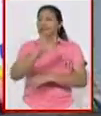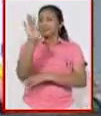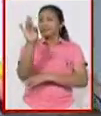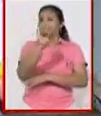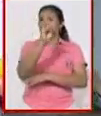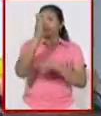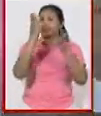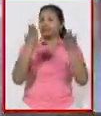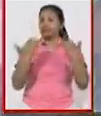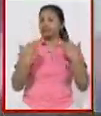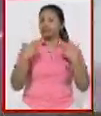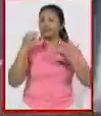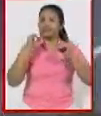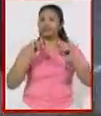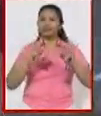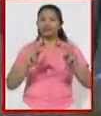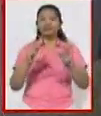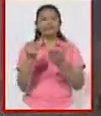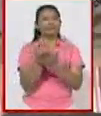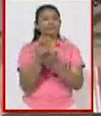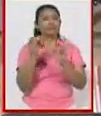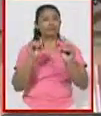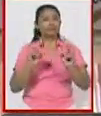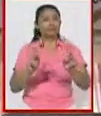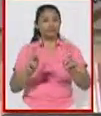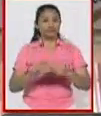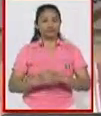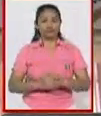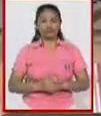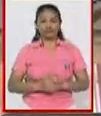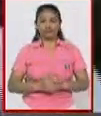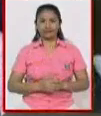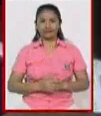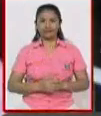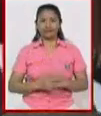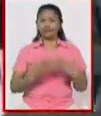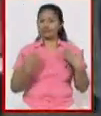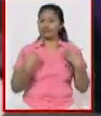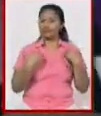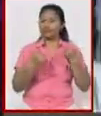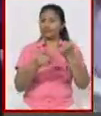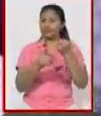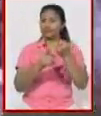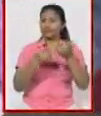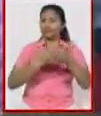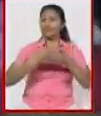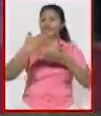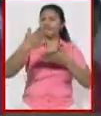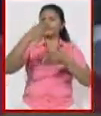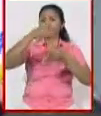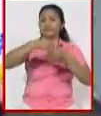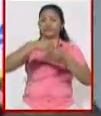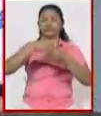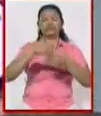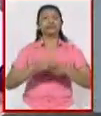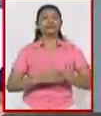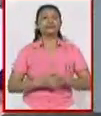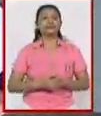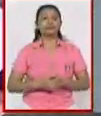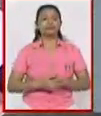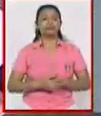tiene una nueva oportunidad, la historia le da una nueva oportunidad de levantar sus liderazgos para las próximas elecciones,